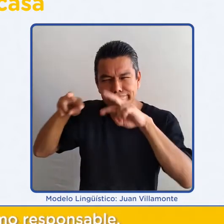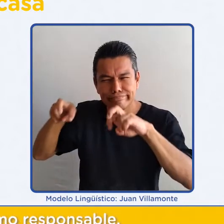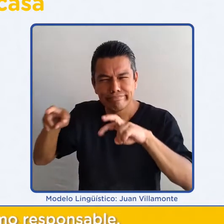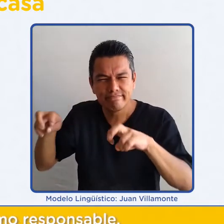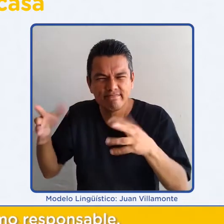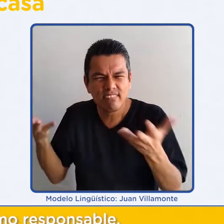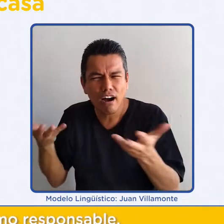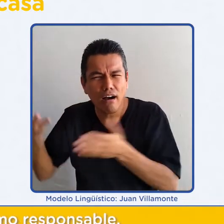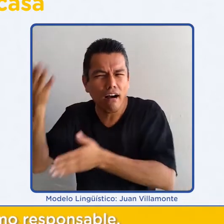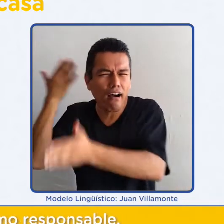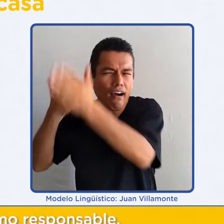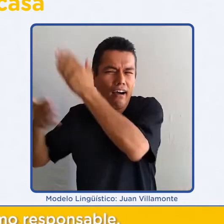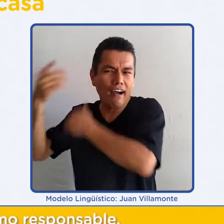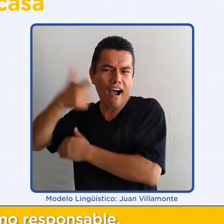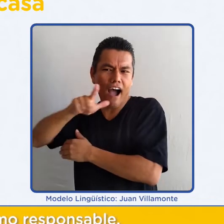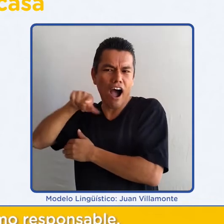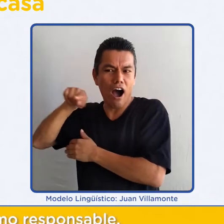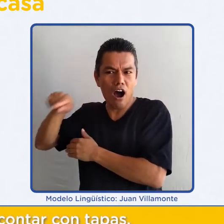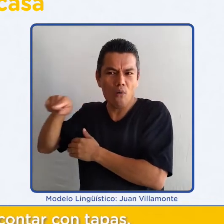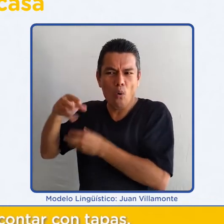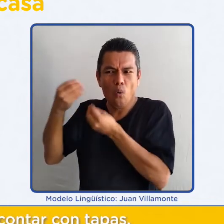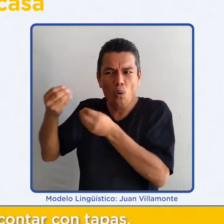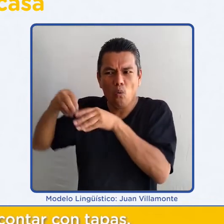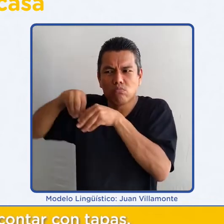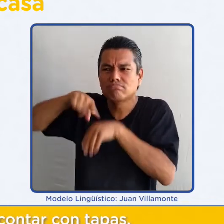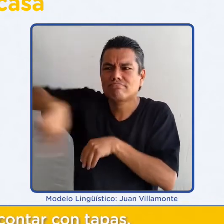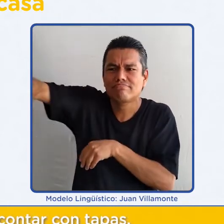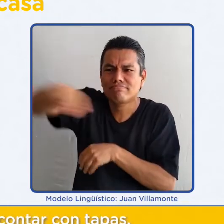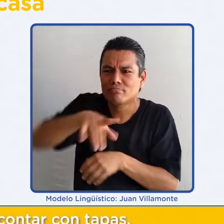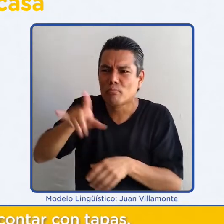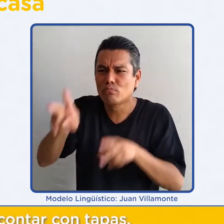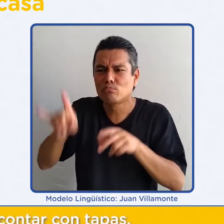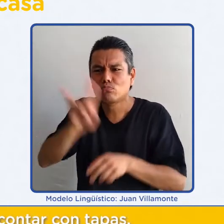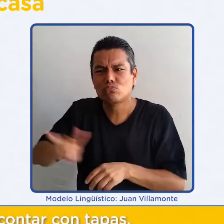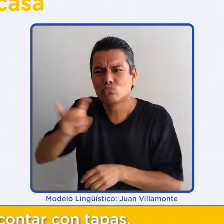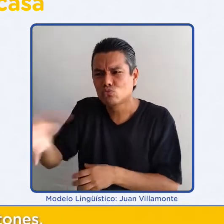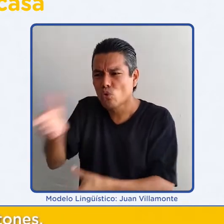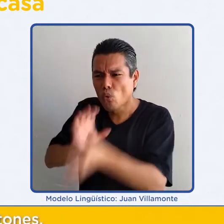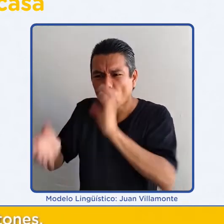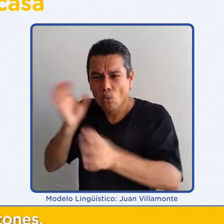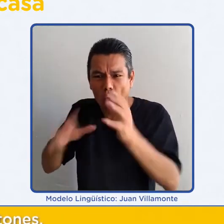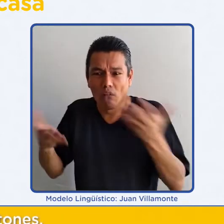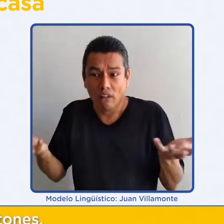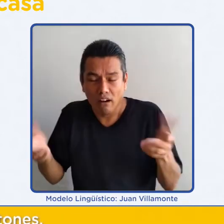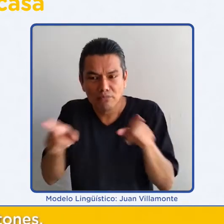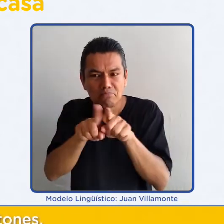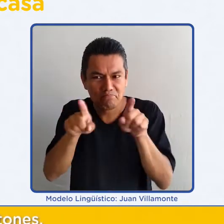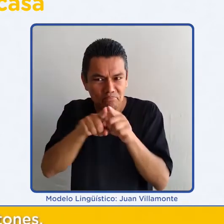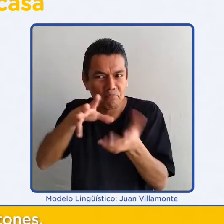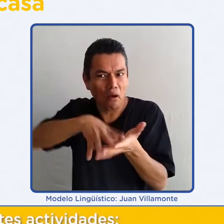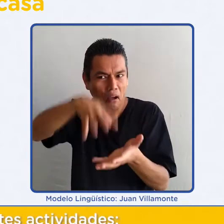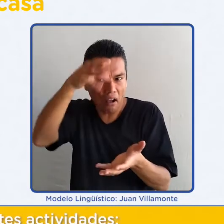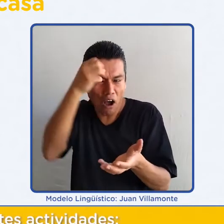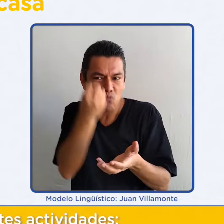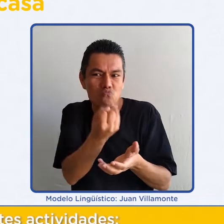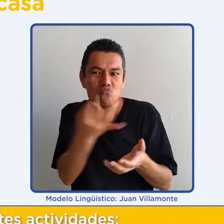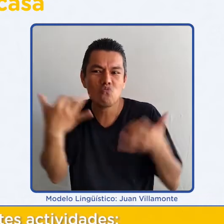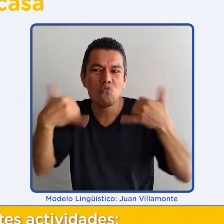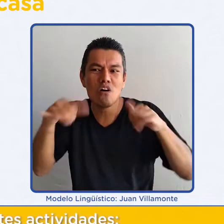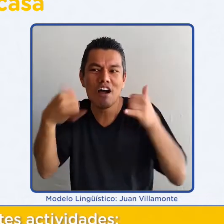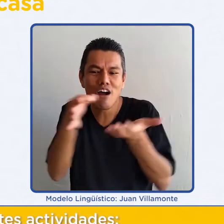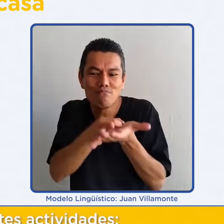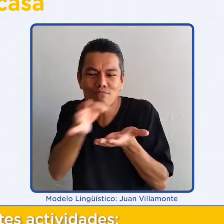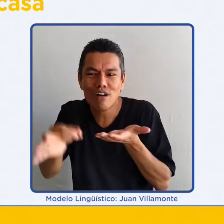agua y las formas de consumo responsable. Y también jugaremos a contar con tapas, chapas y botones. Tendremos